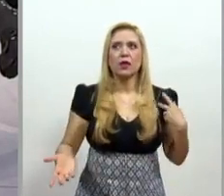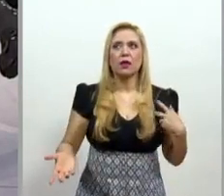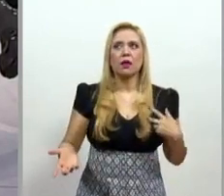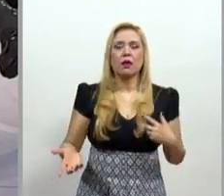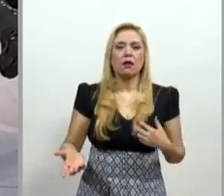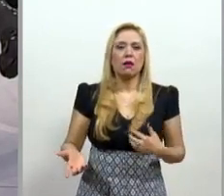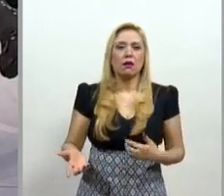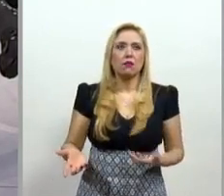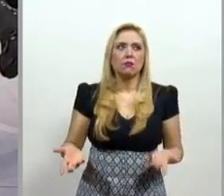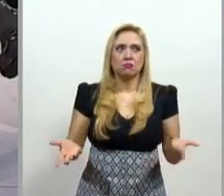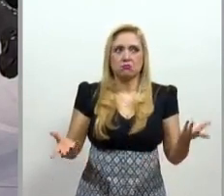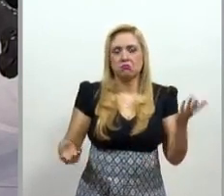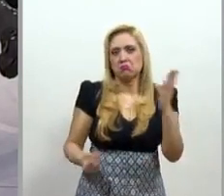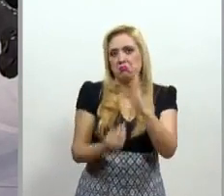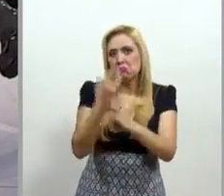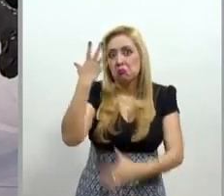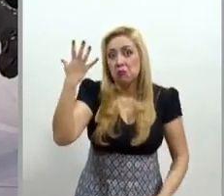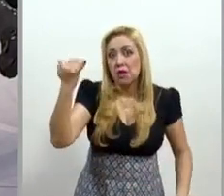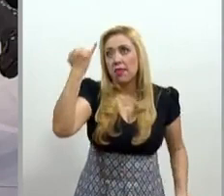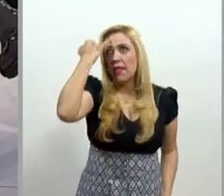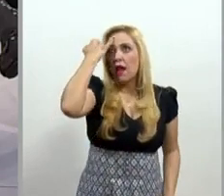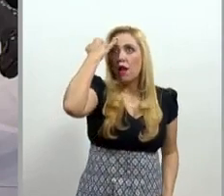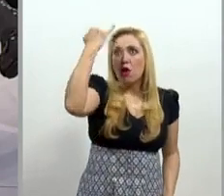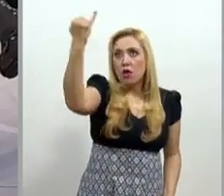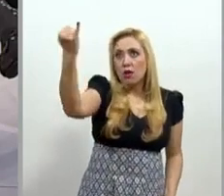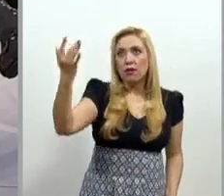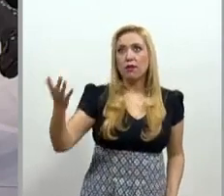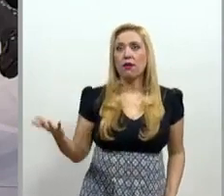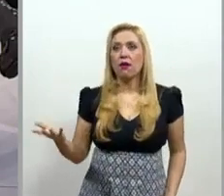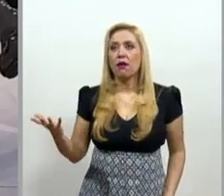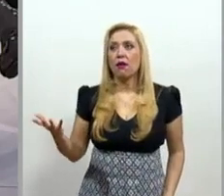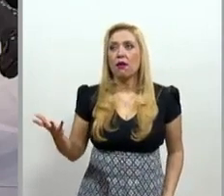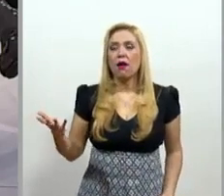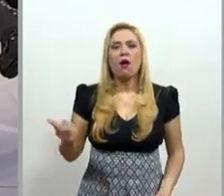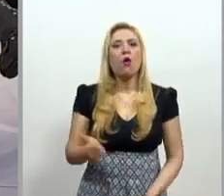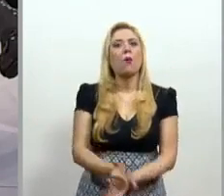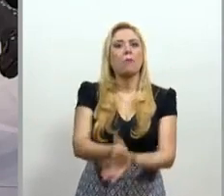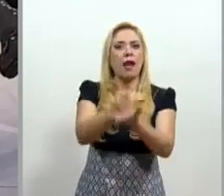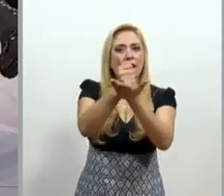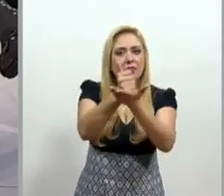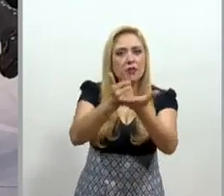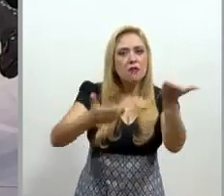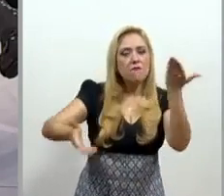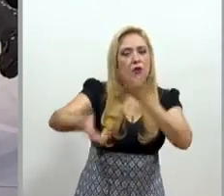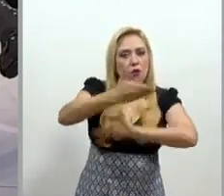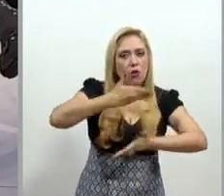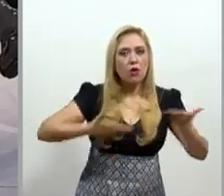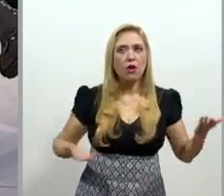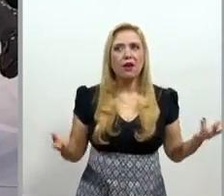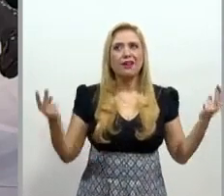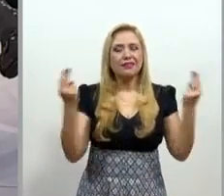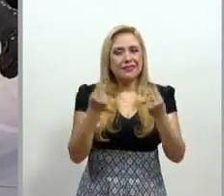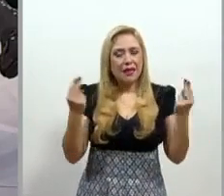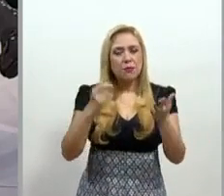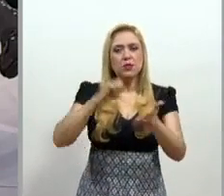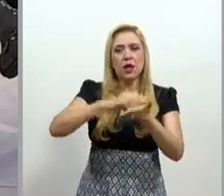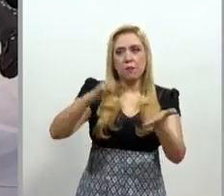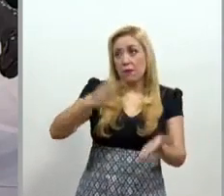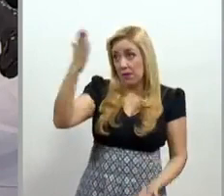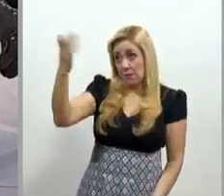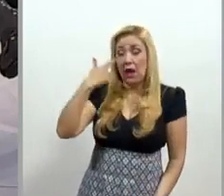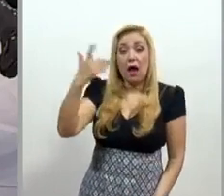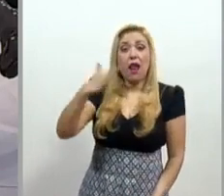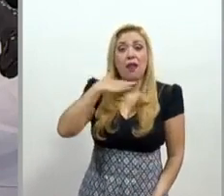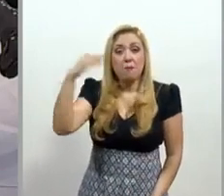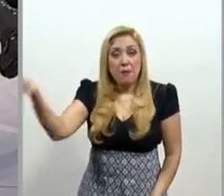es cosmopolita, es dialógica, es muy sentido cooperativo. Citamos precedentes de Alemania, de